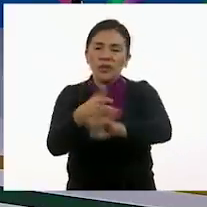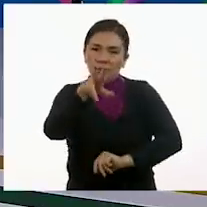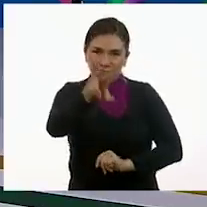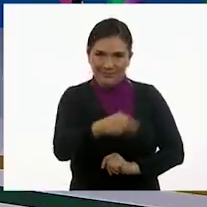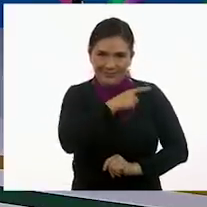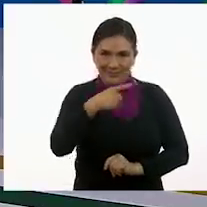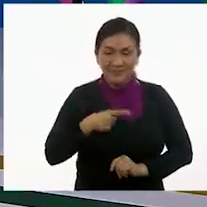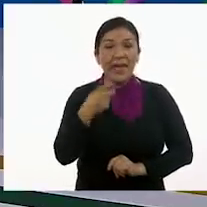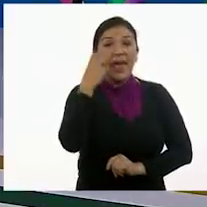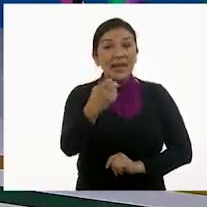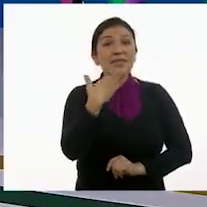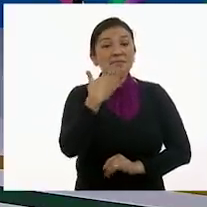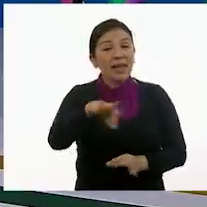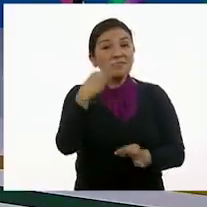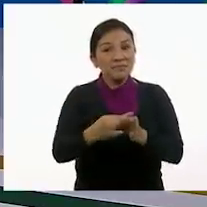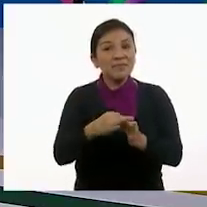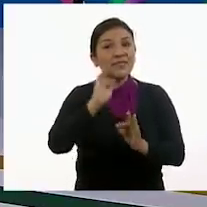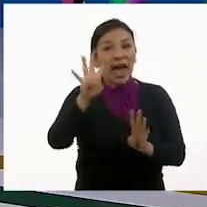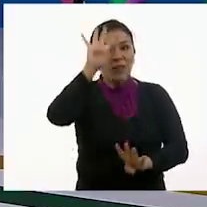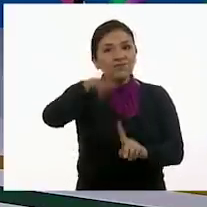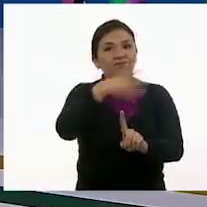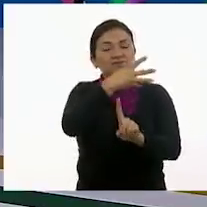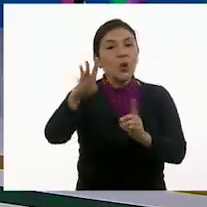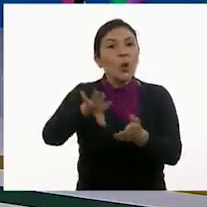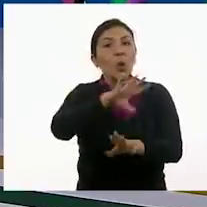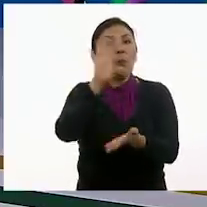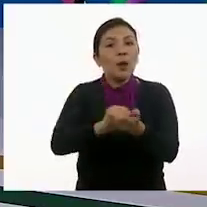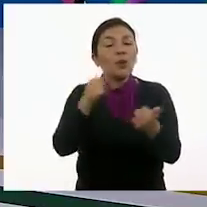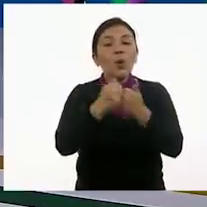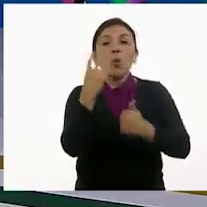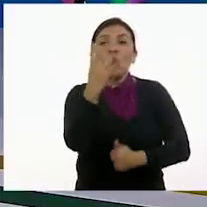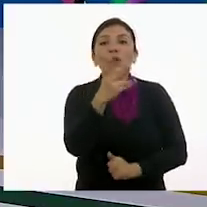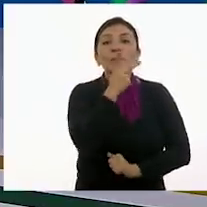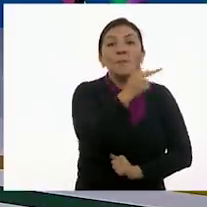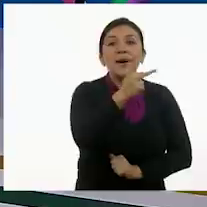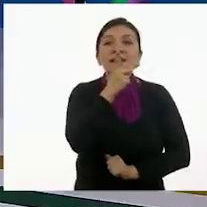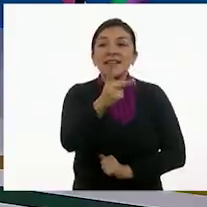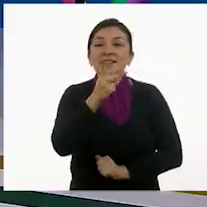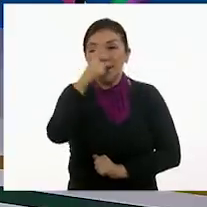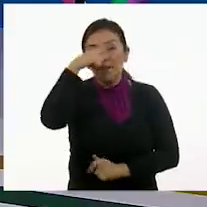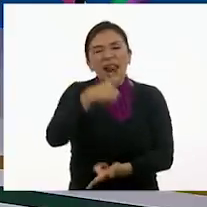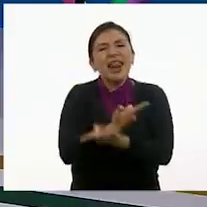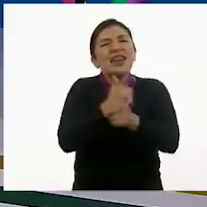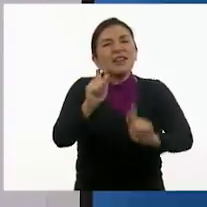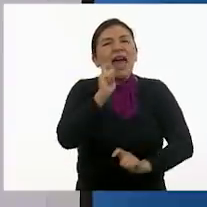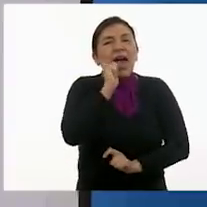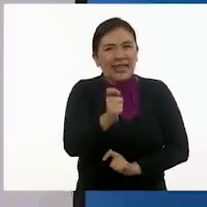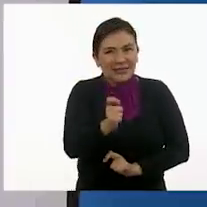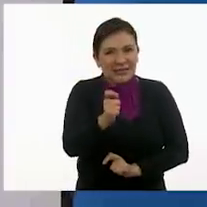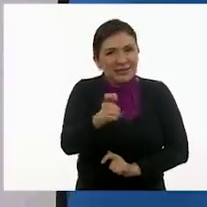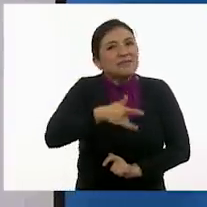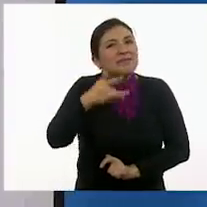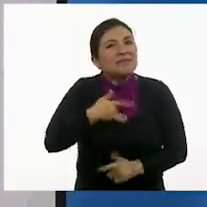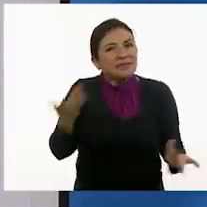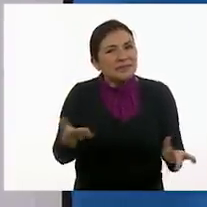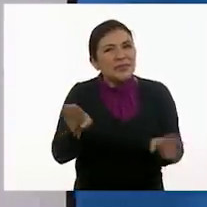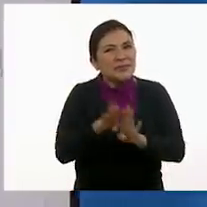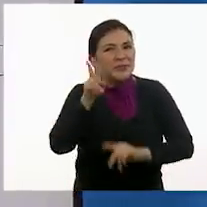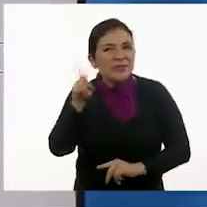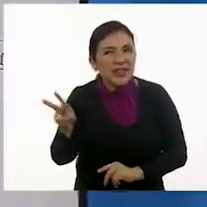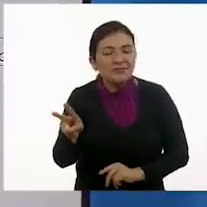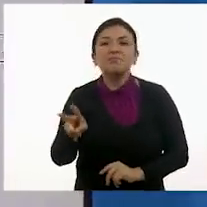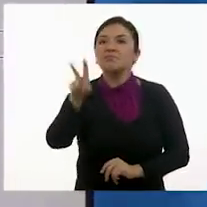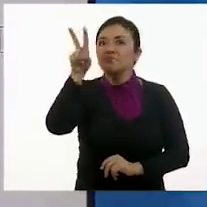muy bien, quedó nuestro crucigrama ya completo con nuestras cuatro palabritas de las libertades. ¿Y qué les pareció la actividad?